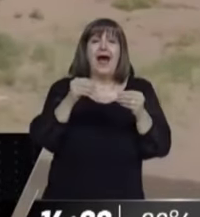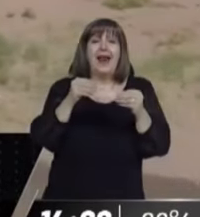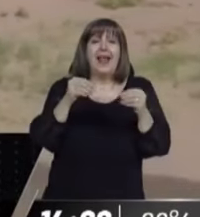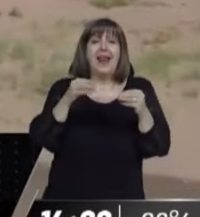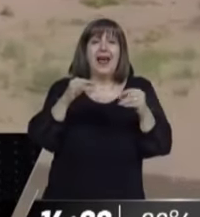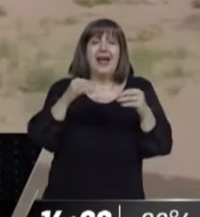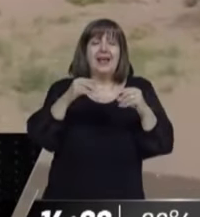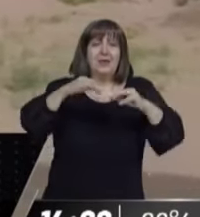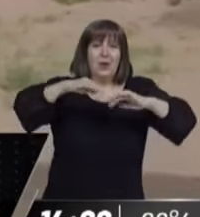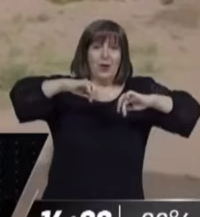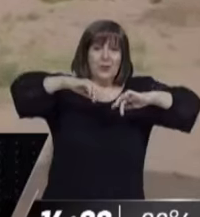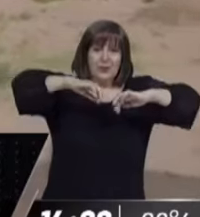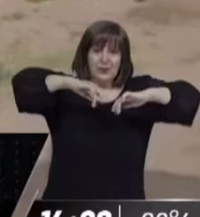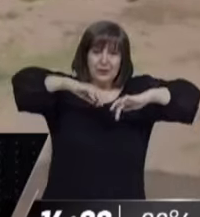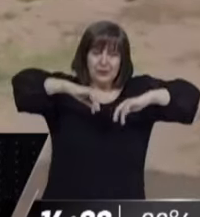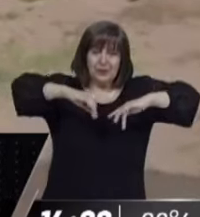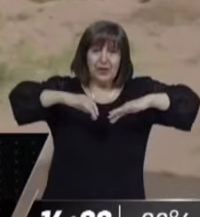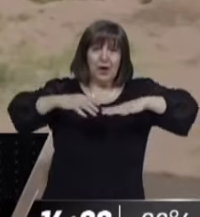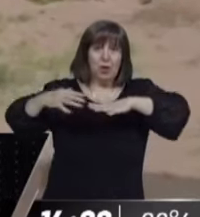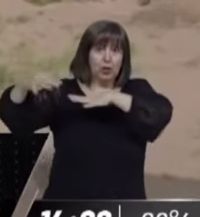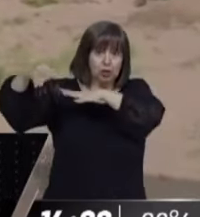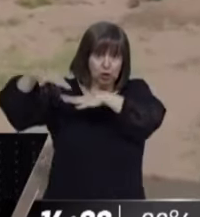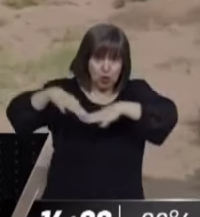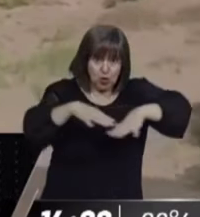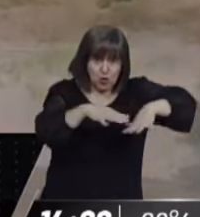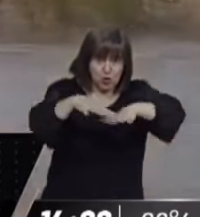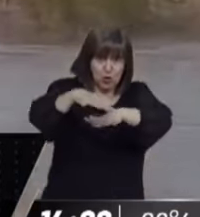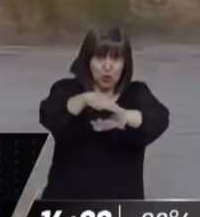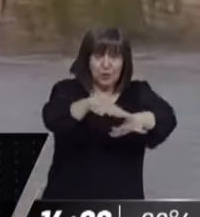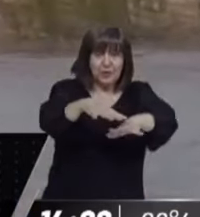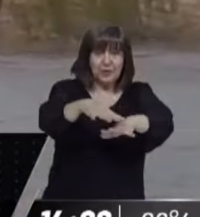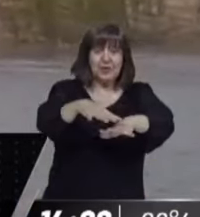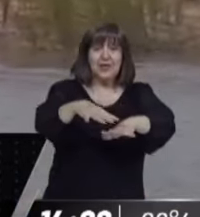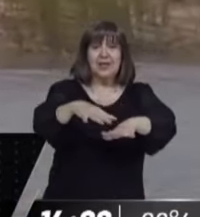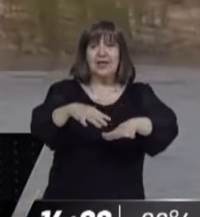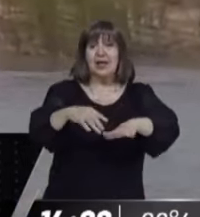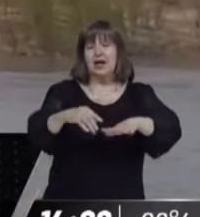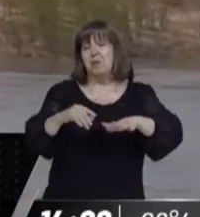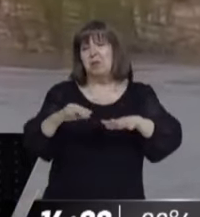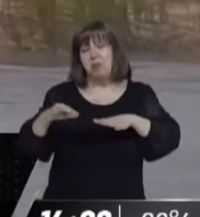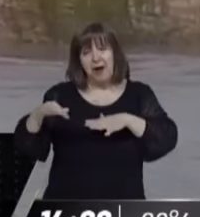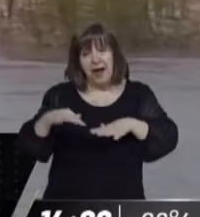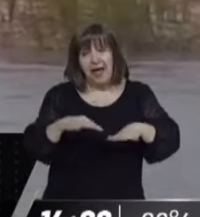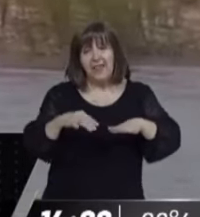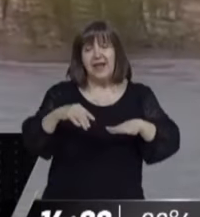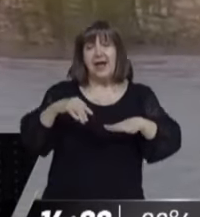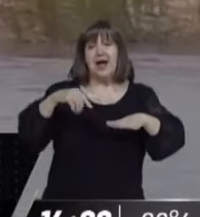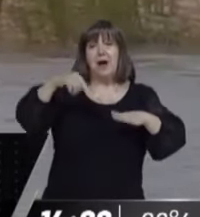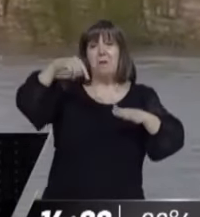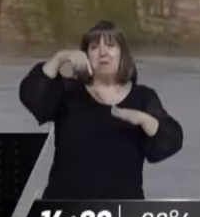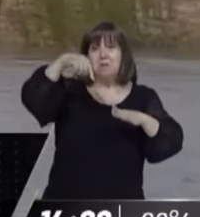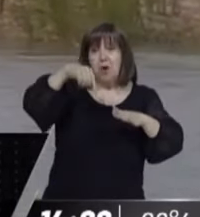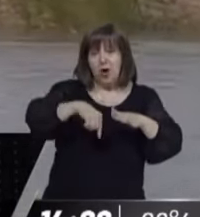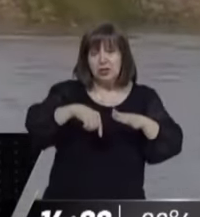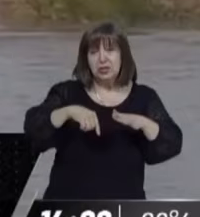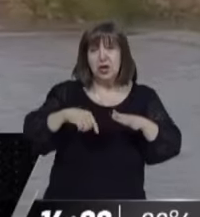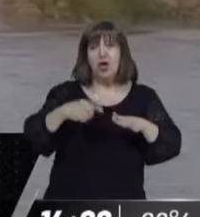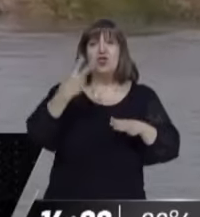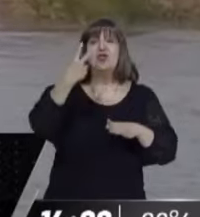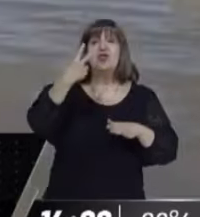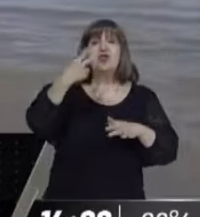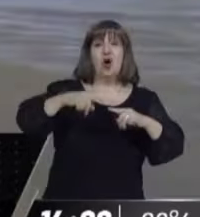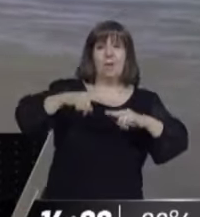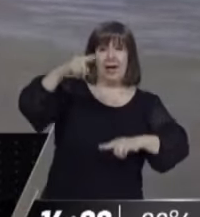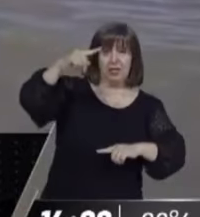tal, el agua cuando viene, cuando corre mucho, la traslada de un lado para otro. Es probable que sea no menos de